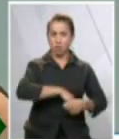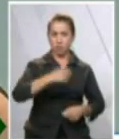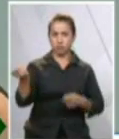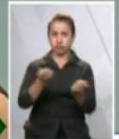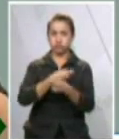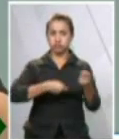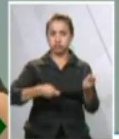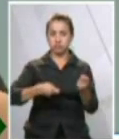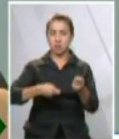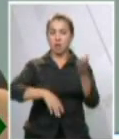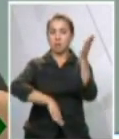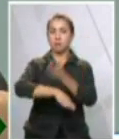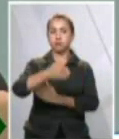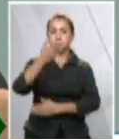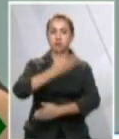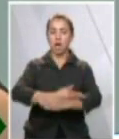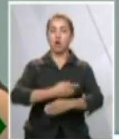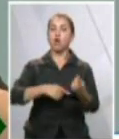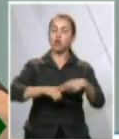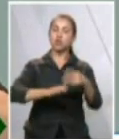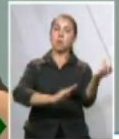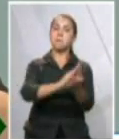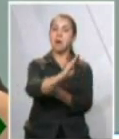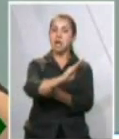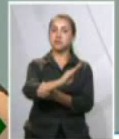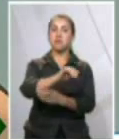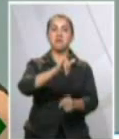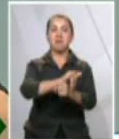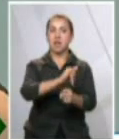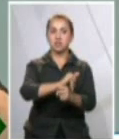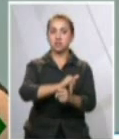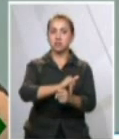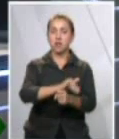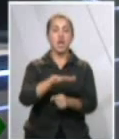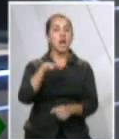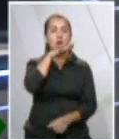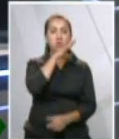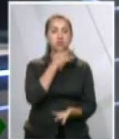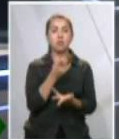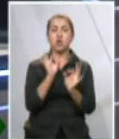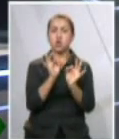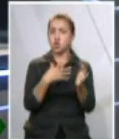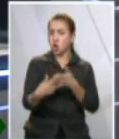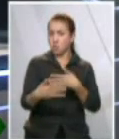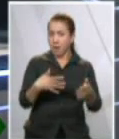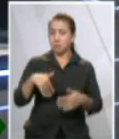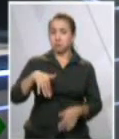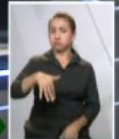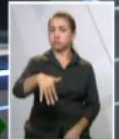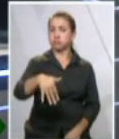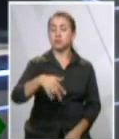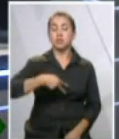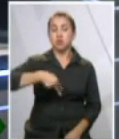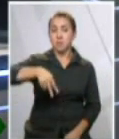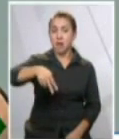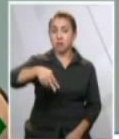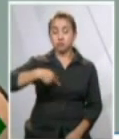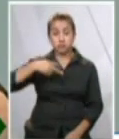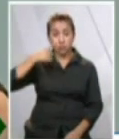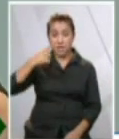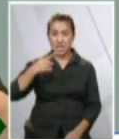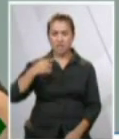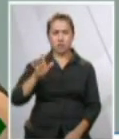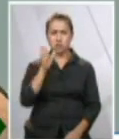está amputado y le ponen un brazo, una pierna falsa y la usa como si fuera lo más natural del mundo. Y yo veía que eso